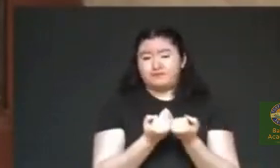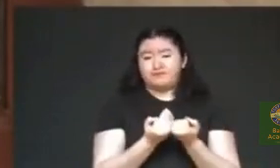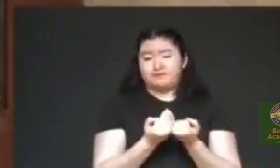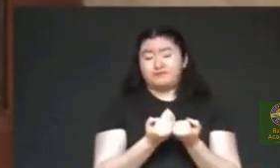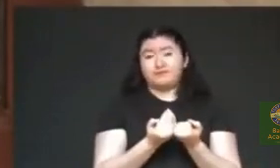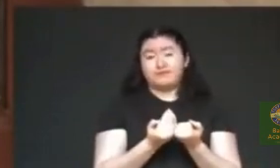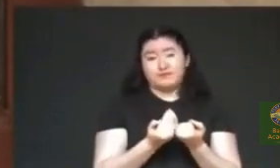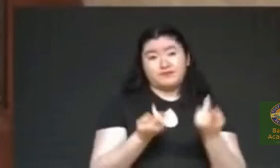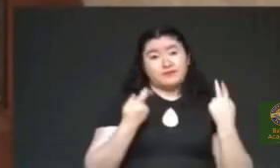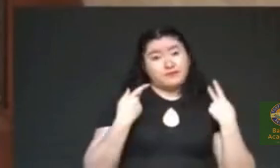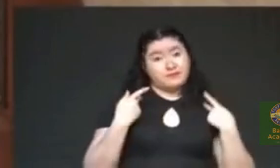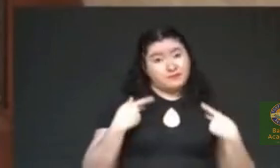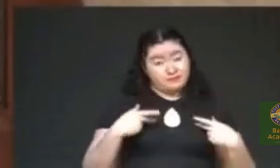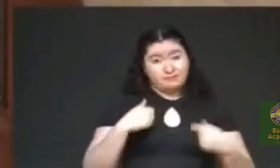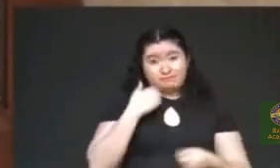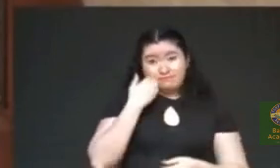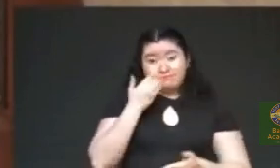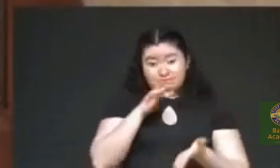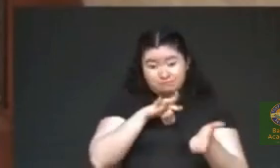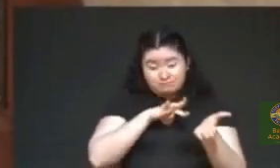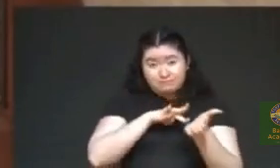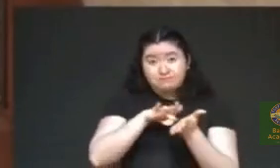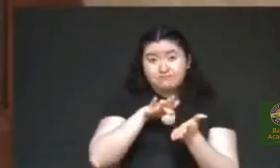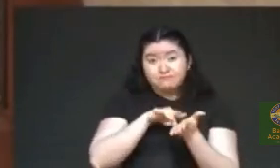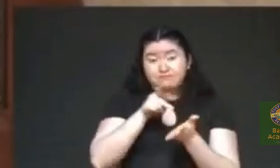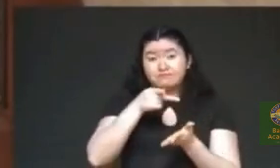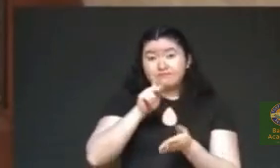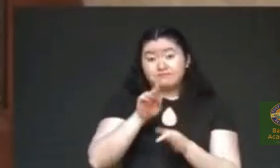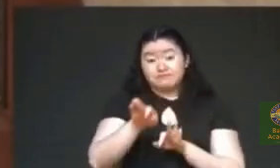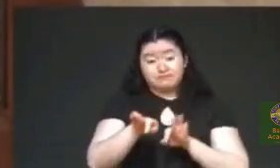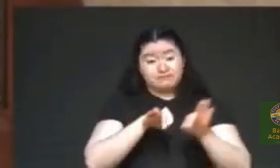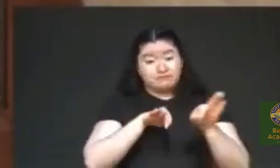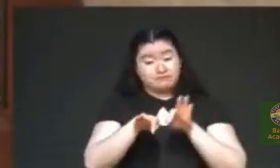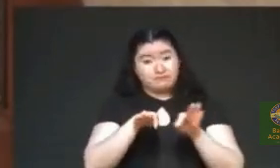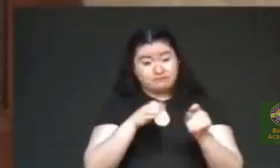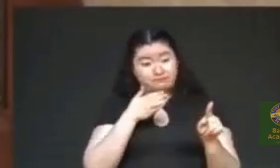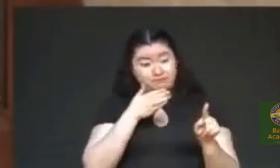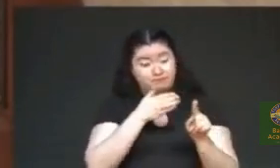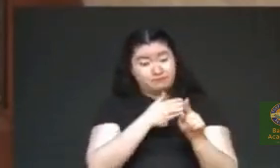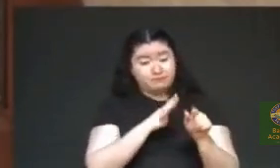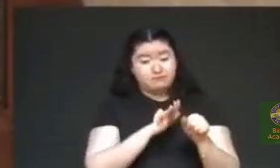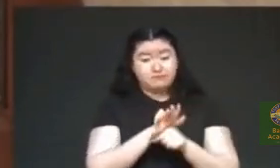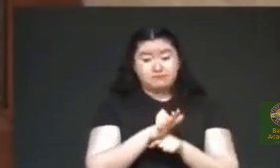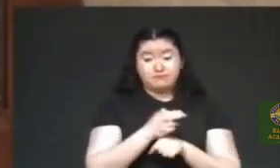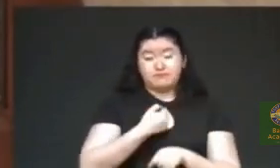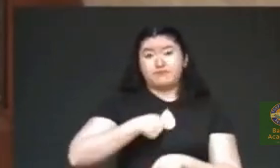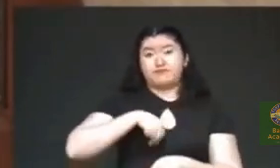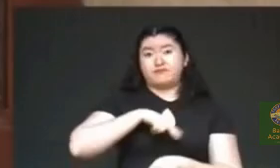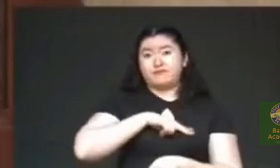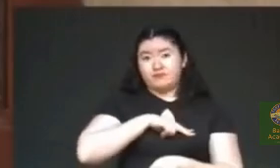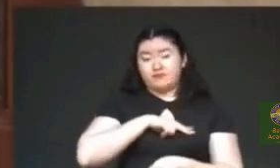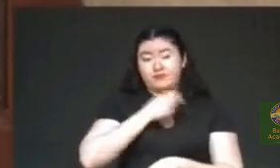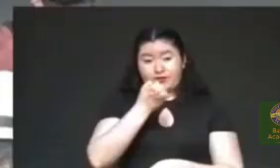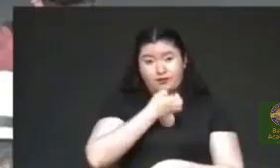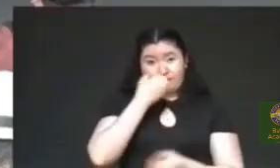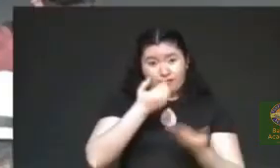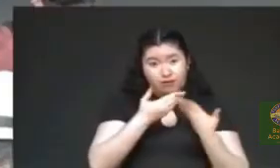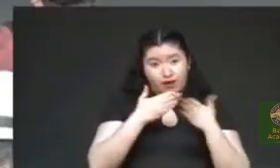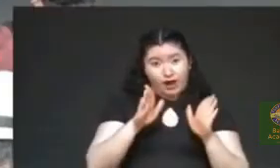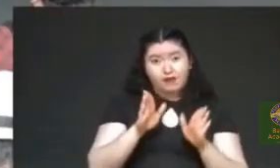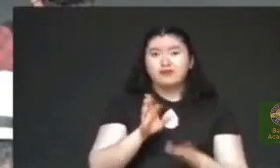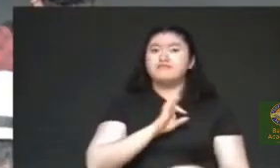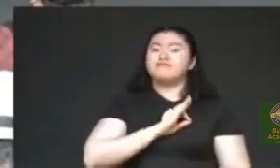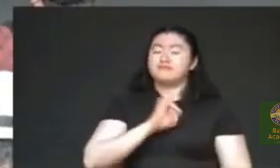muchas voluntades, pero el trabajo, el compromiso es hacer todo lo posible para abrir las escuelas. Y ya por